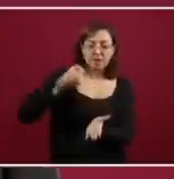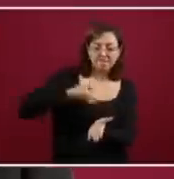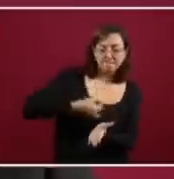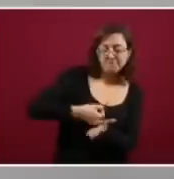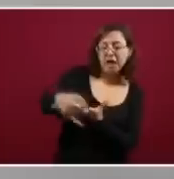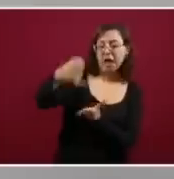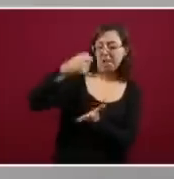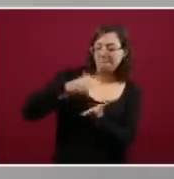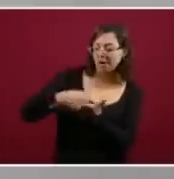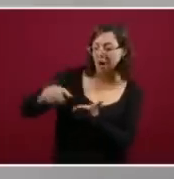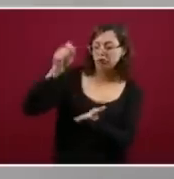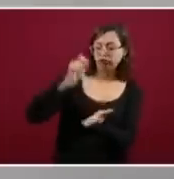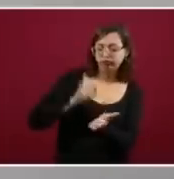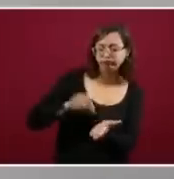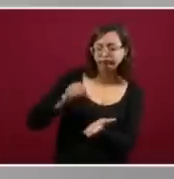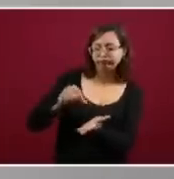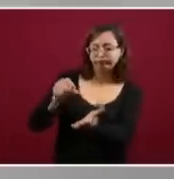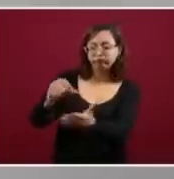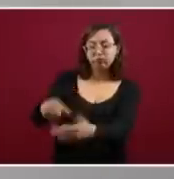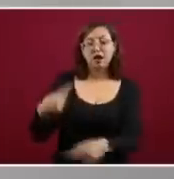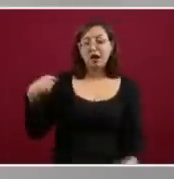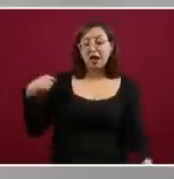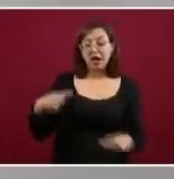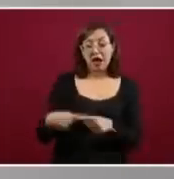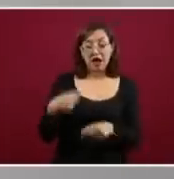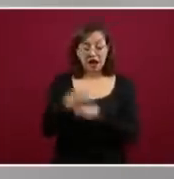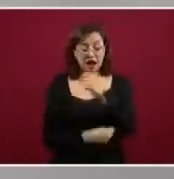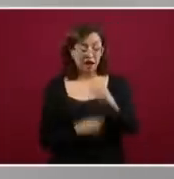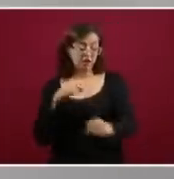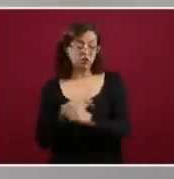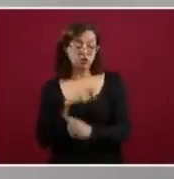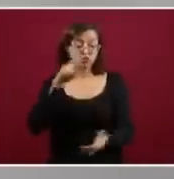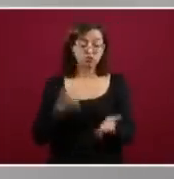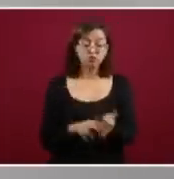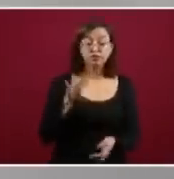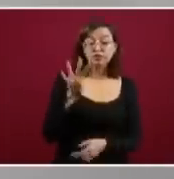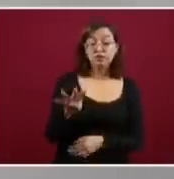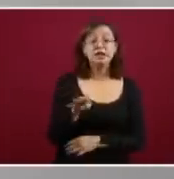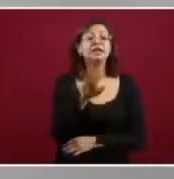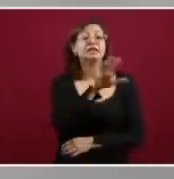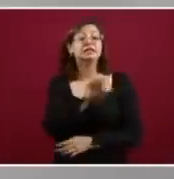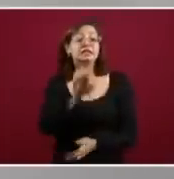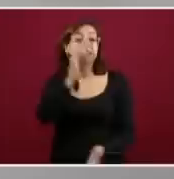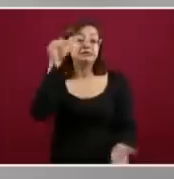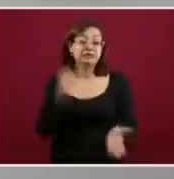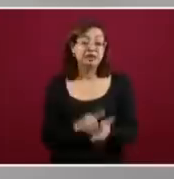este año 500 mil hectáreas